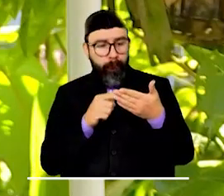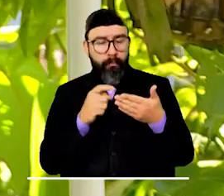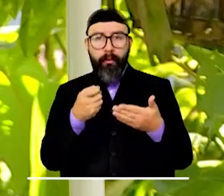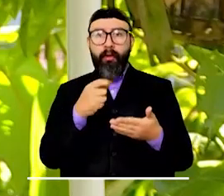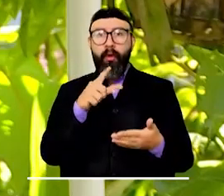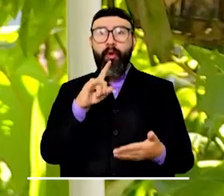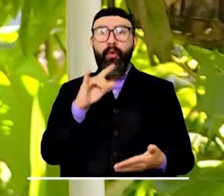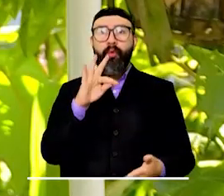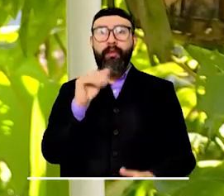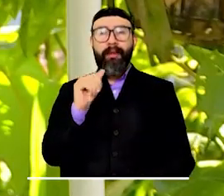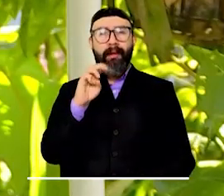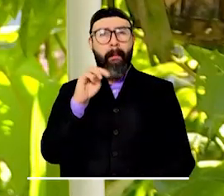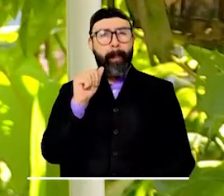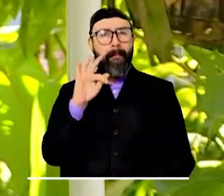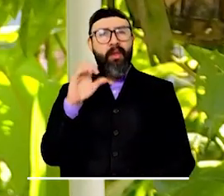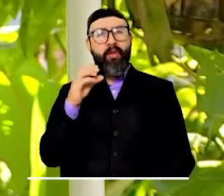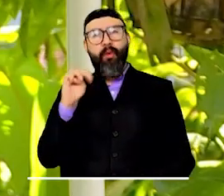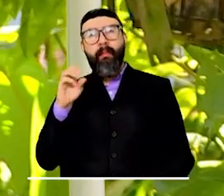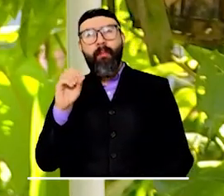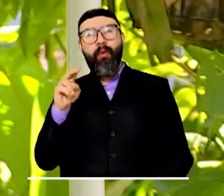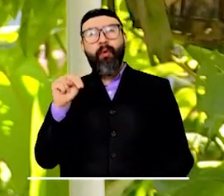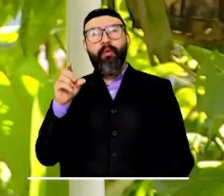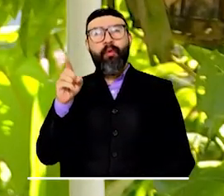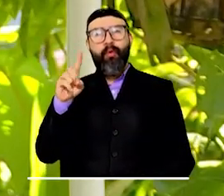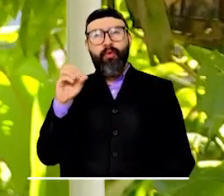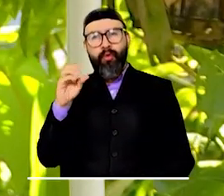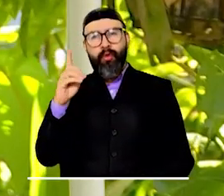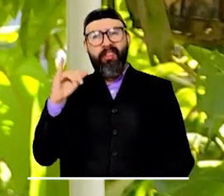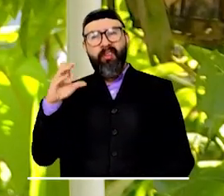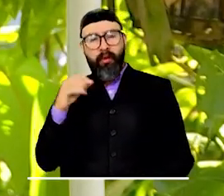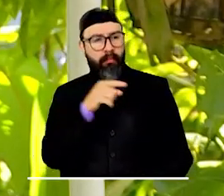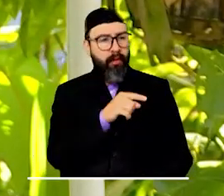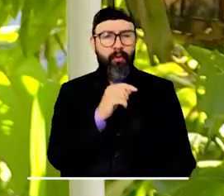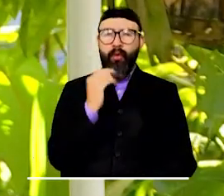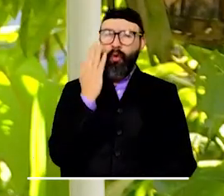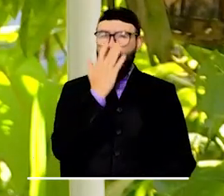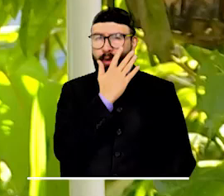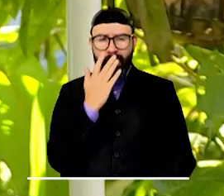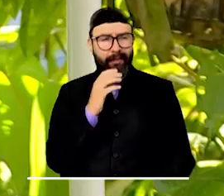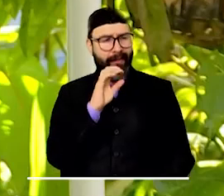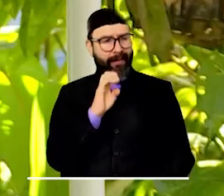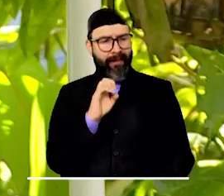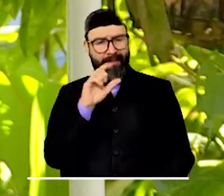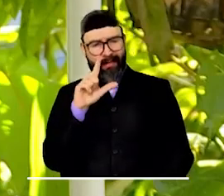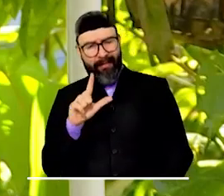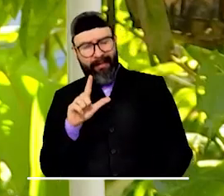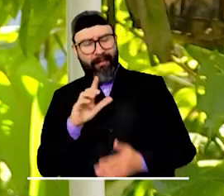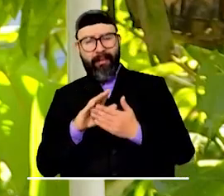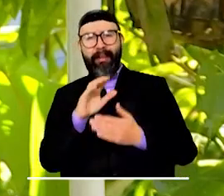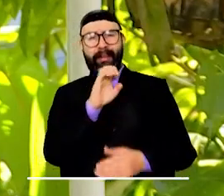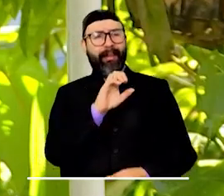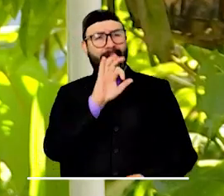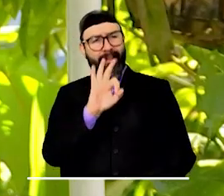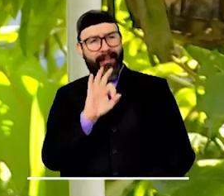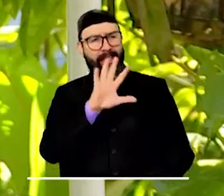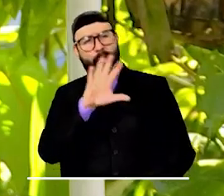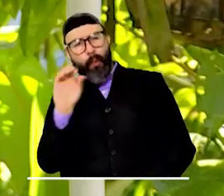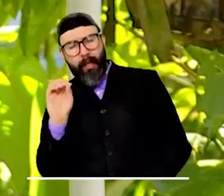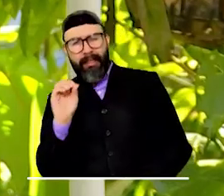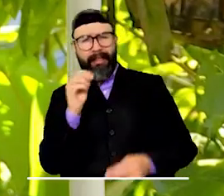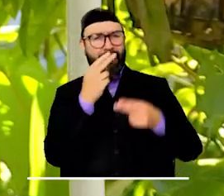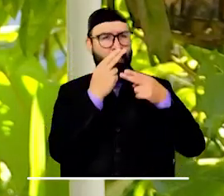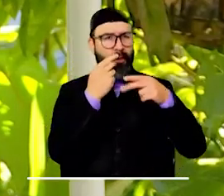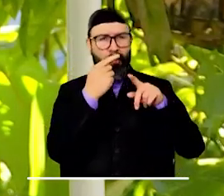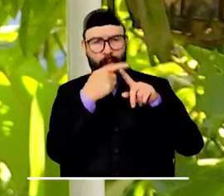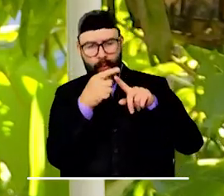Glutamato monosódico, colorante E350, ¿qué es eso? Pues es raro, eso no está